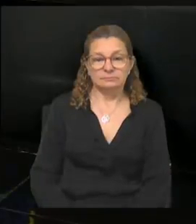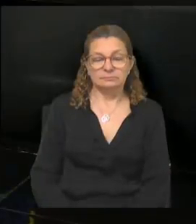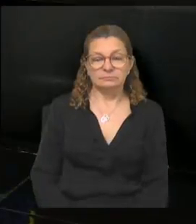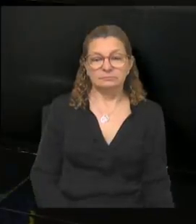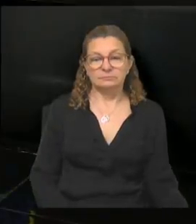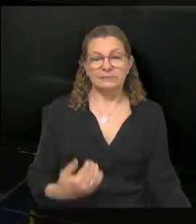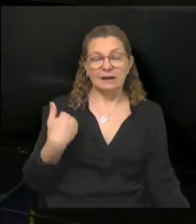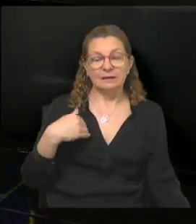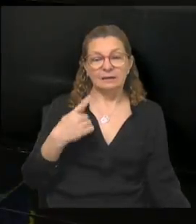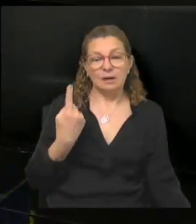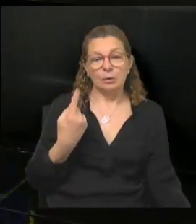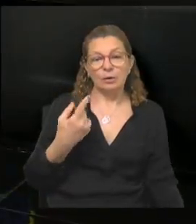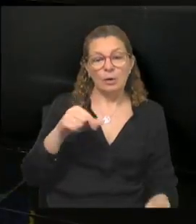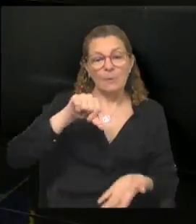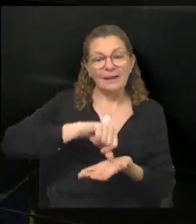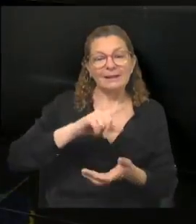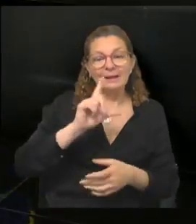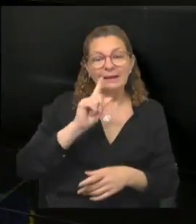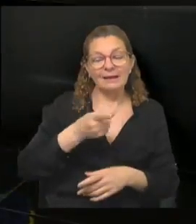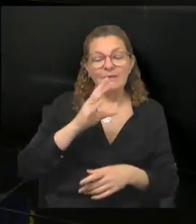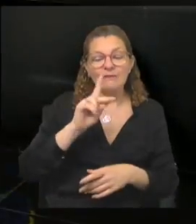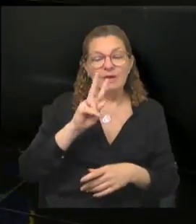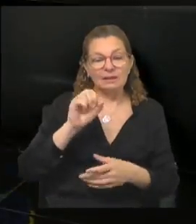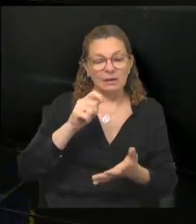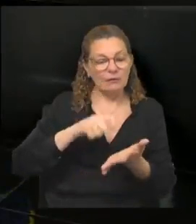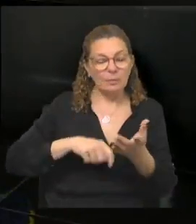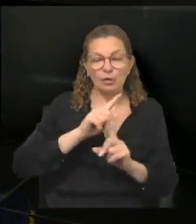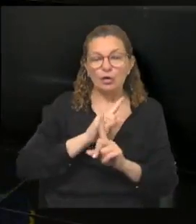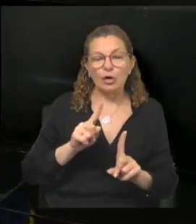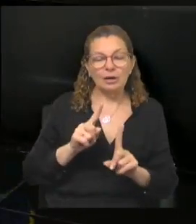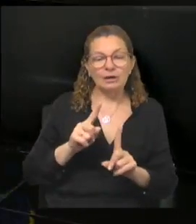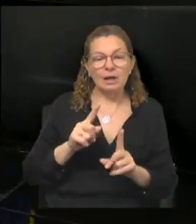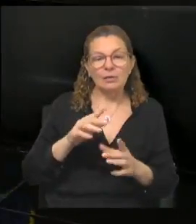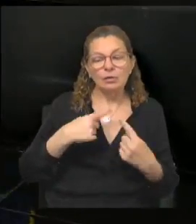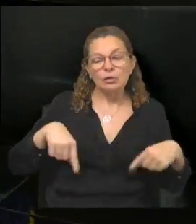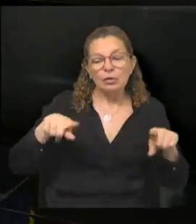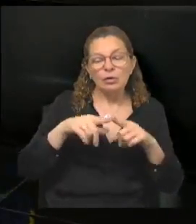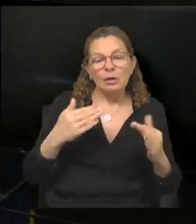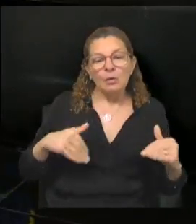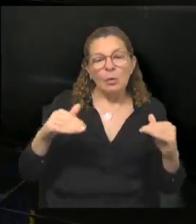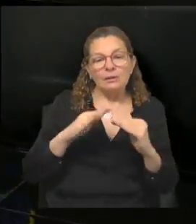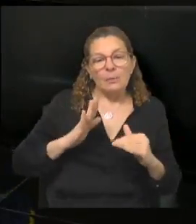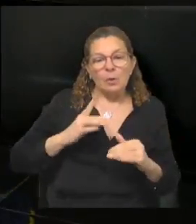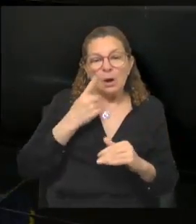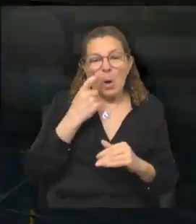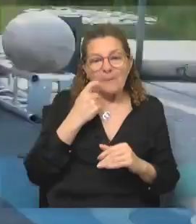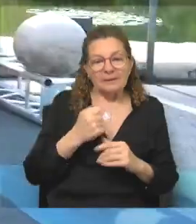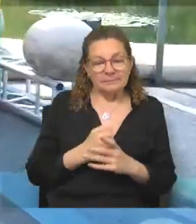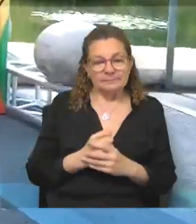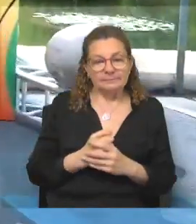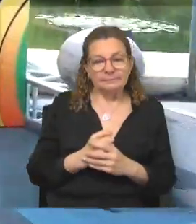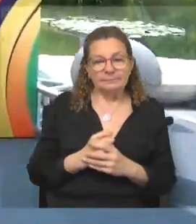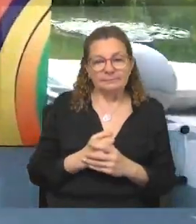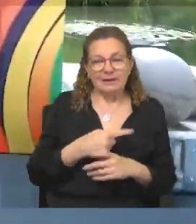Argentina fue el único país del g20 que se negó a firmar un documento consensuado sobre la igualdad de género